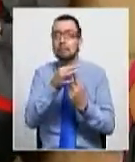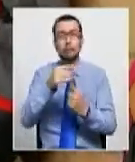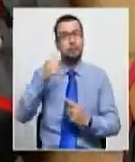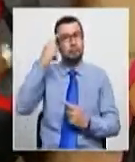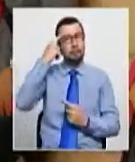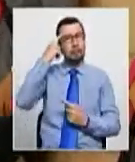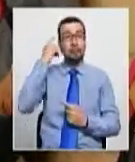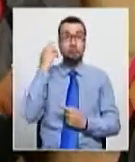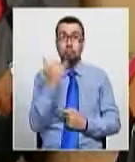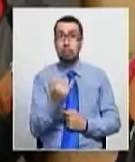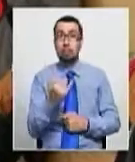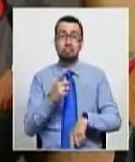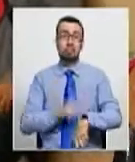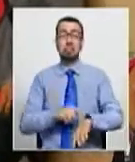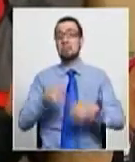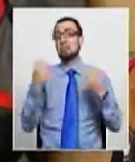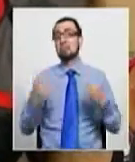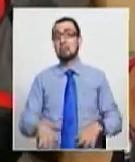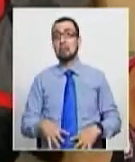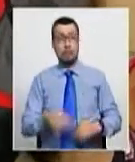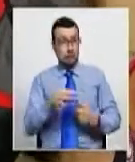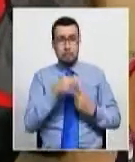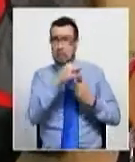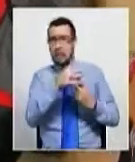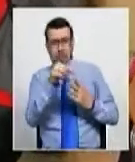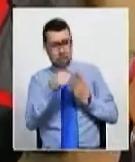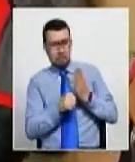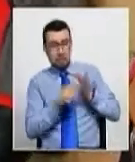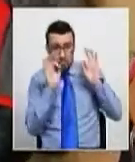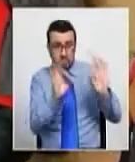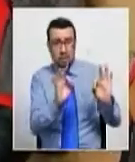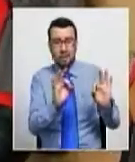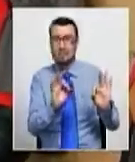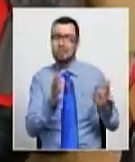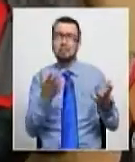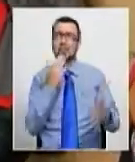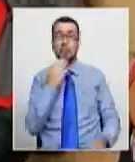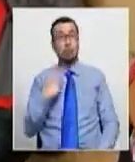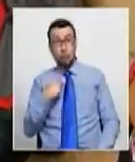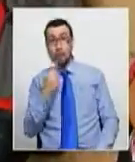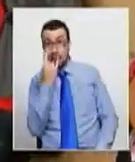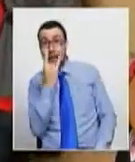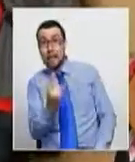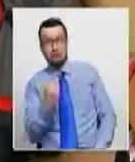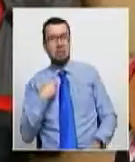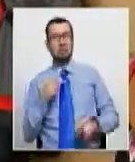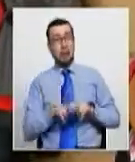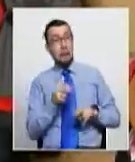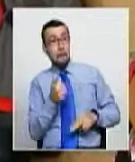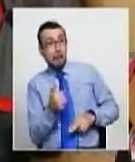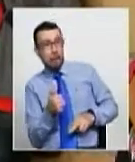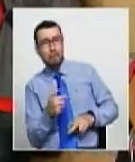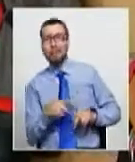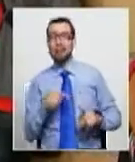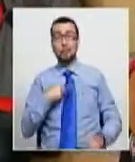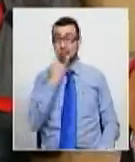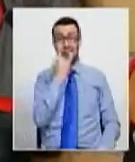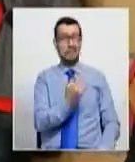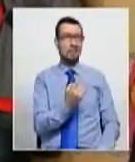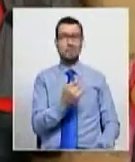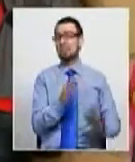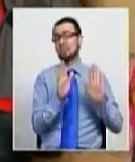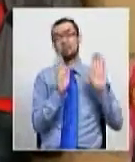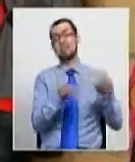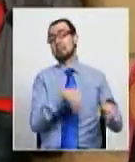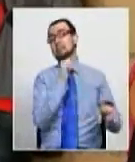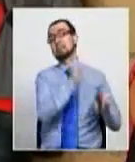televidente se va a perder el tiempo porque no tendría yo sí yo soy interesado pero me siento velo pero si no estoy interesado pues yo